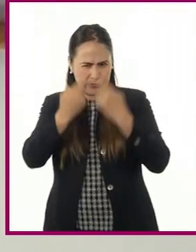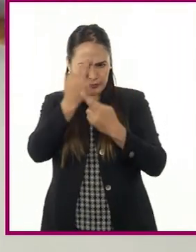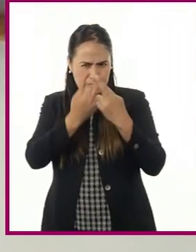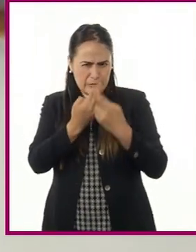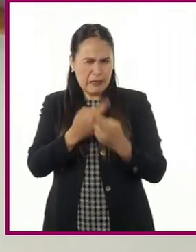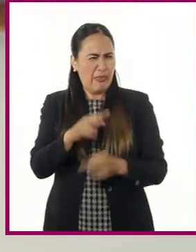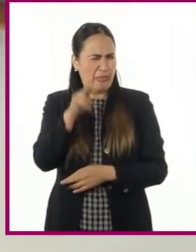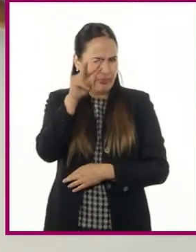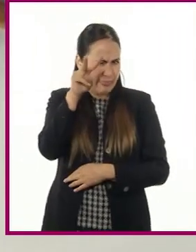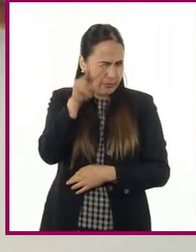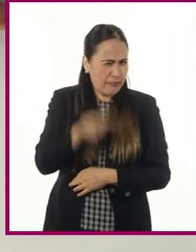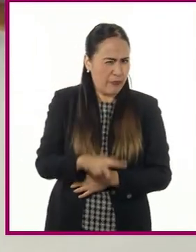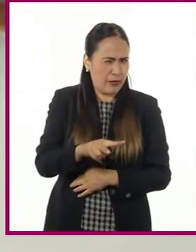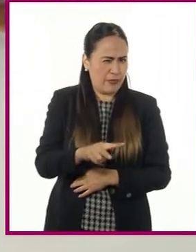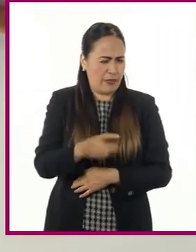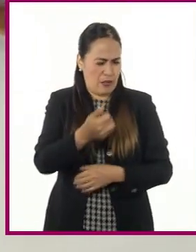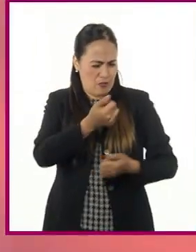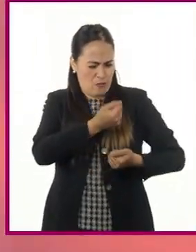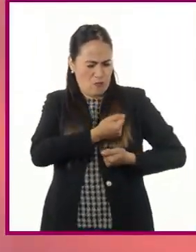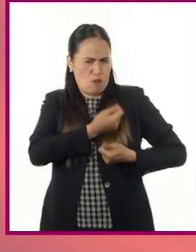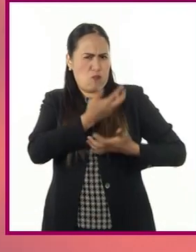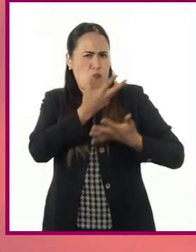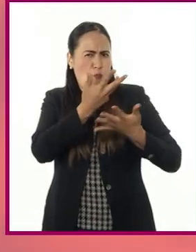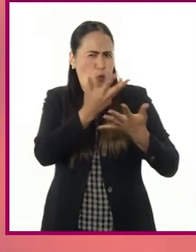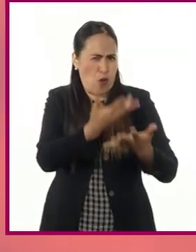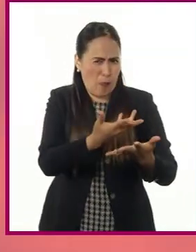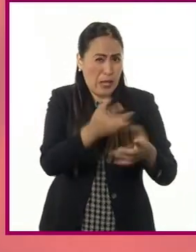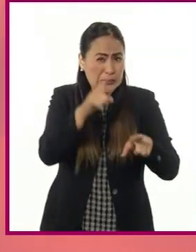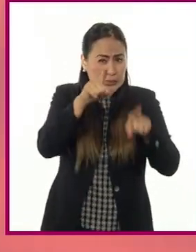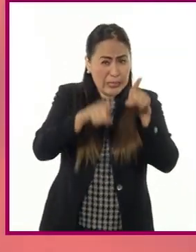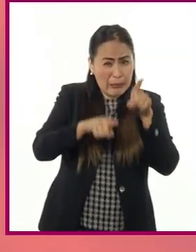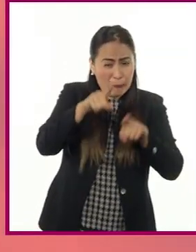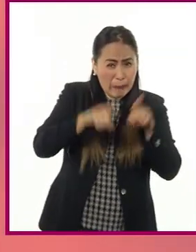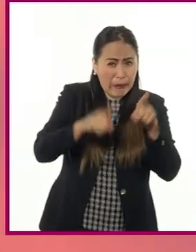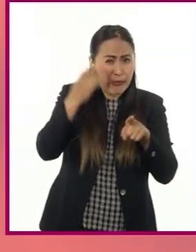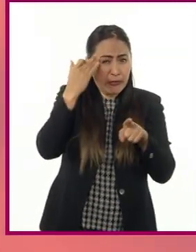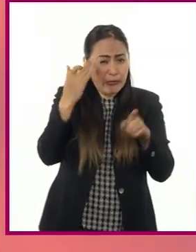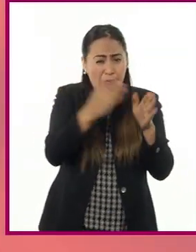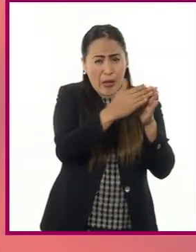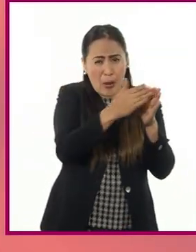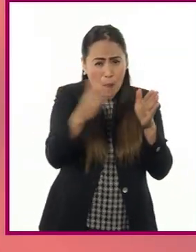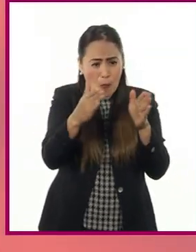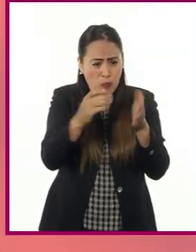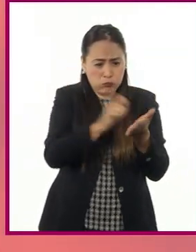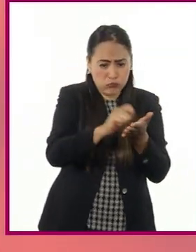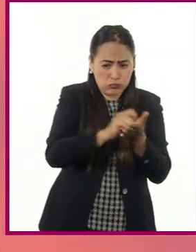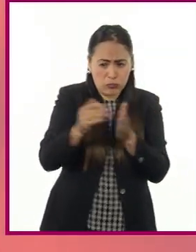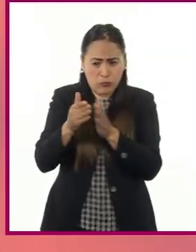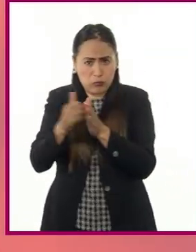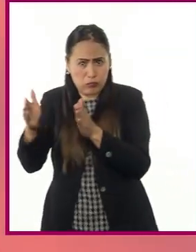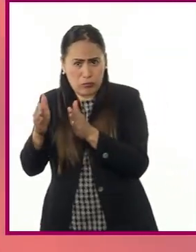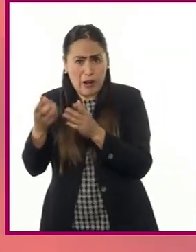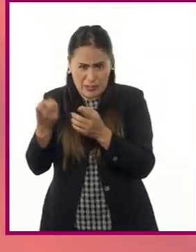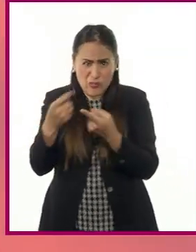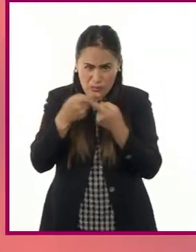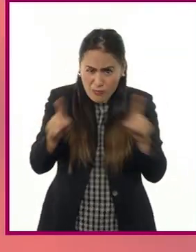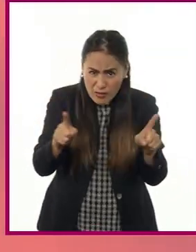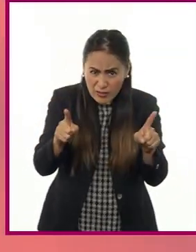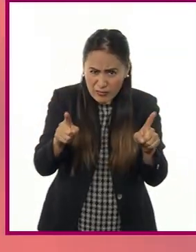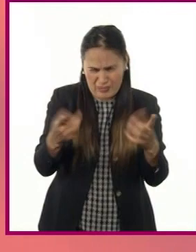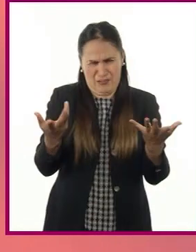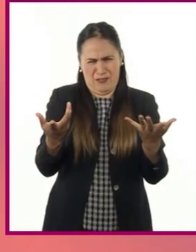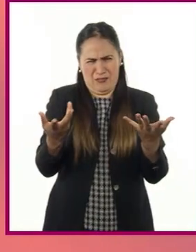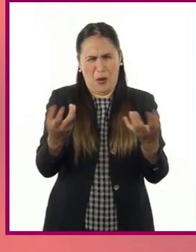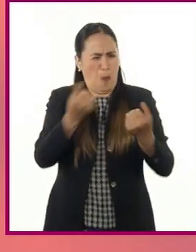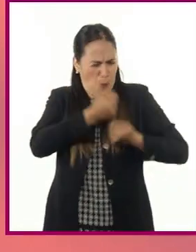verdad los poemas cambian de acuerdo con el momento en el que se escriben. ¿Acaso la poesía no